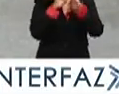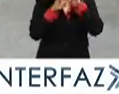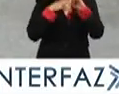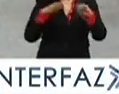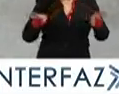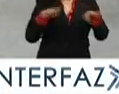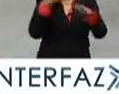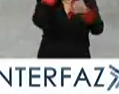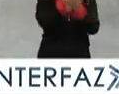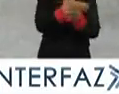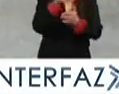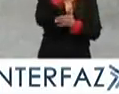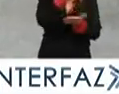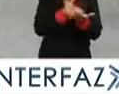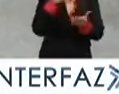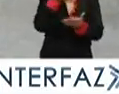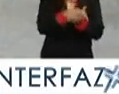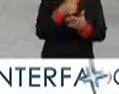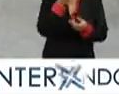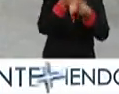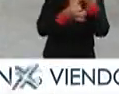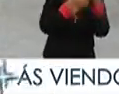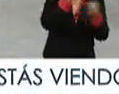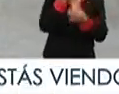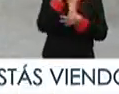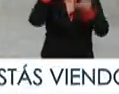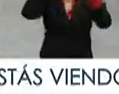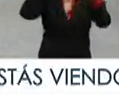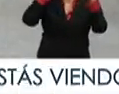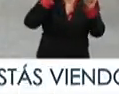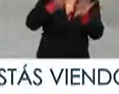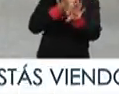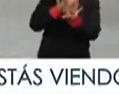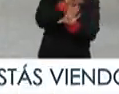que estamos presentes en este gran evento, hablando